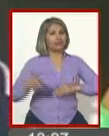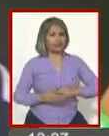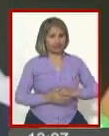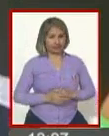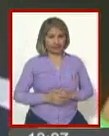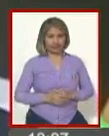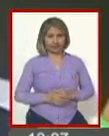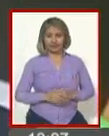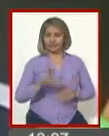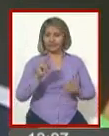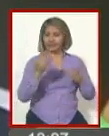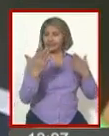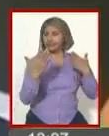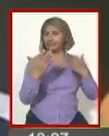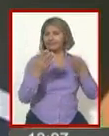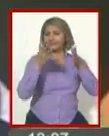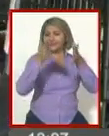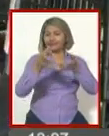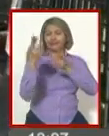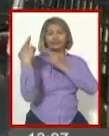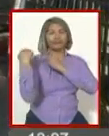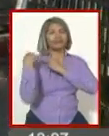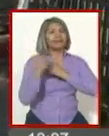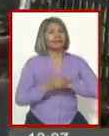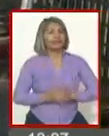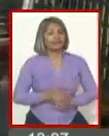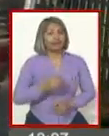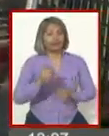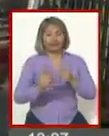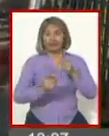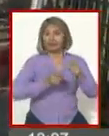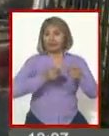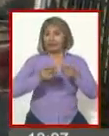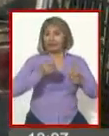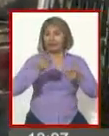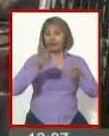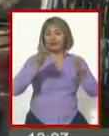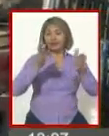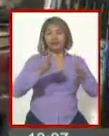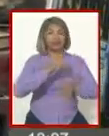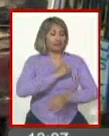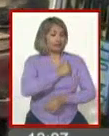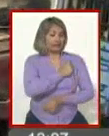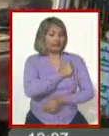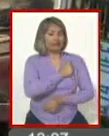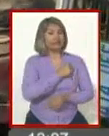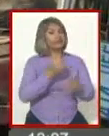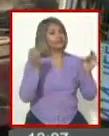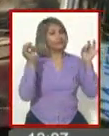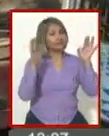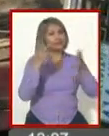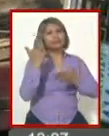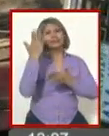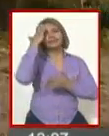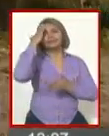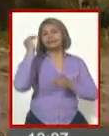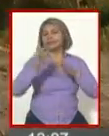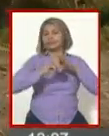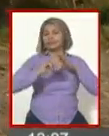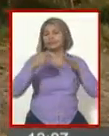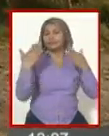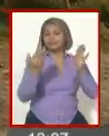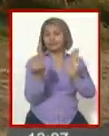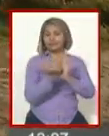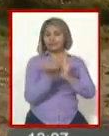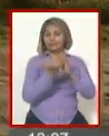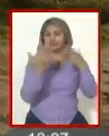prácticamente evadiendo la responsabilidad que tiene este conductor. El director de tránsito señaló que con la actitud del conductor se agrava su situación. Afirmó que